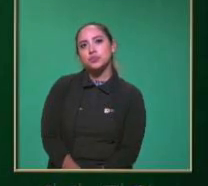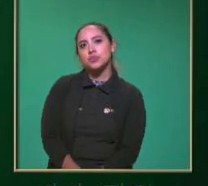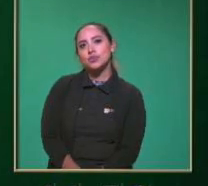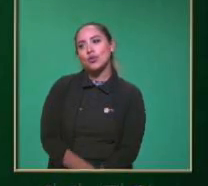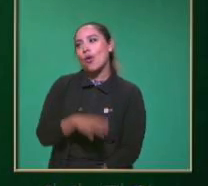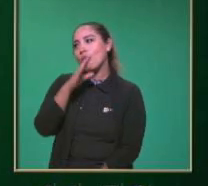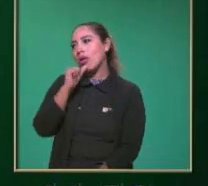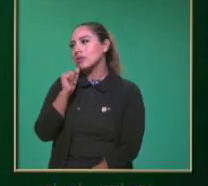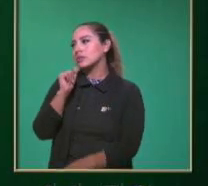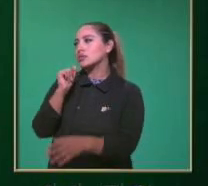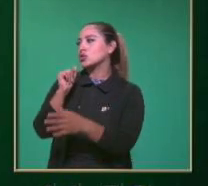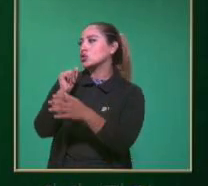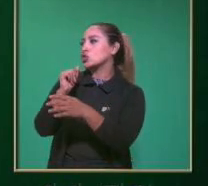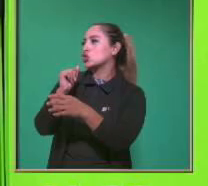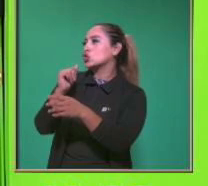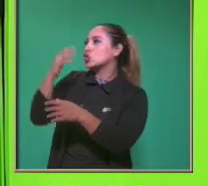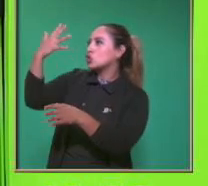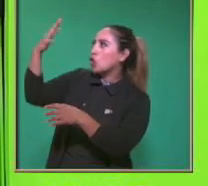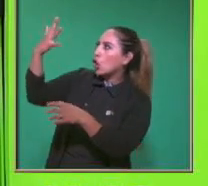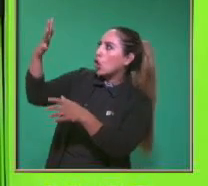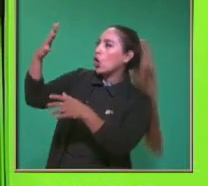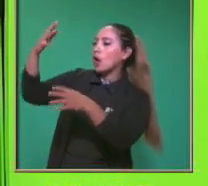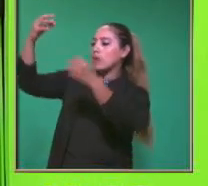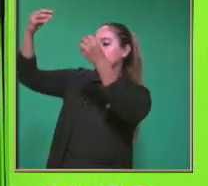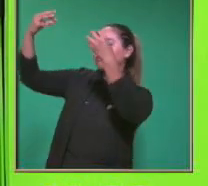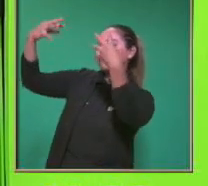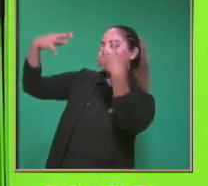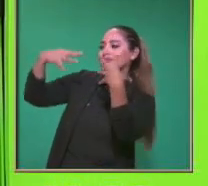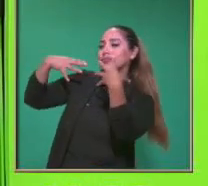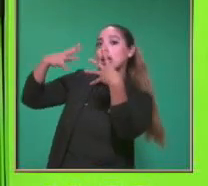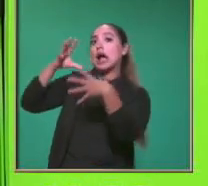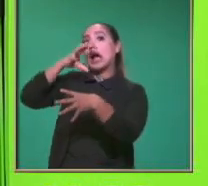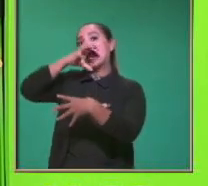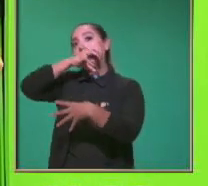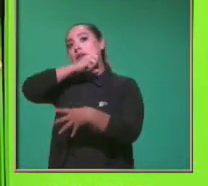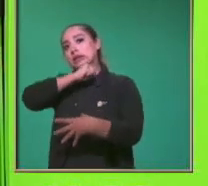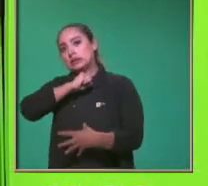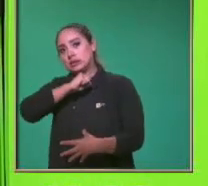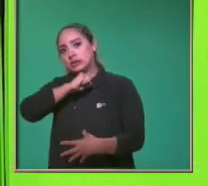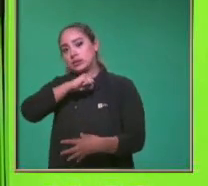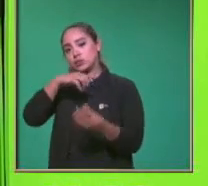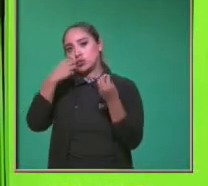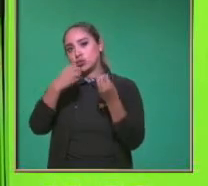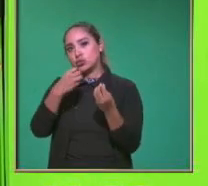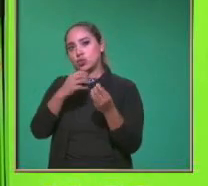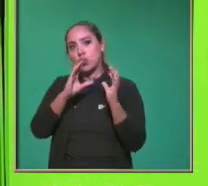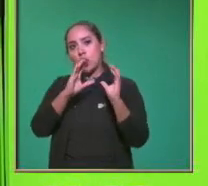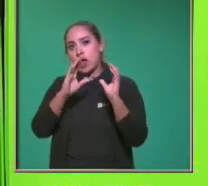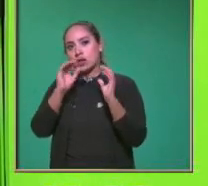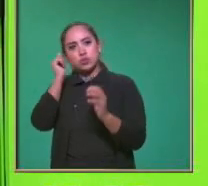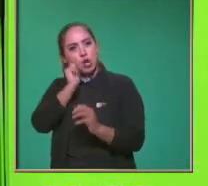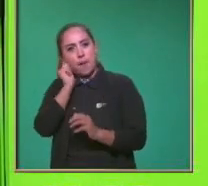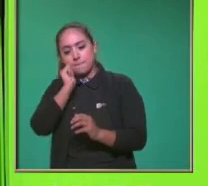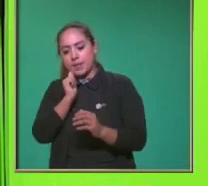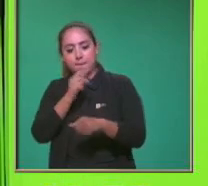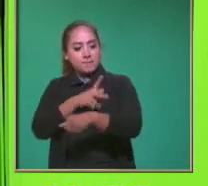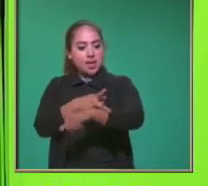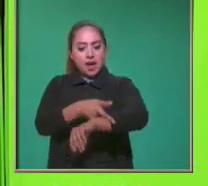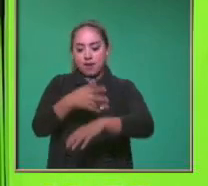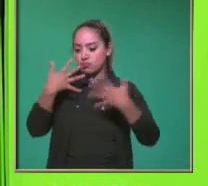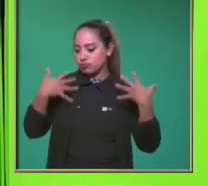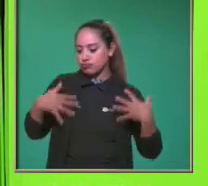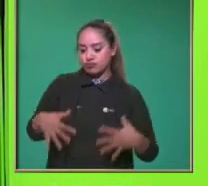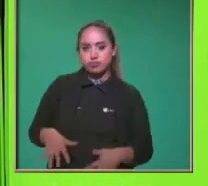exponiéndose al sol, no agarrando cosas calientes, cuidando siempre nuestra piel.